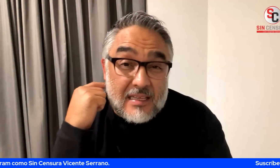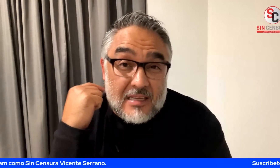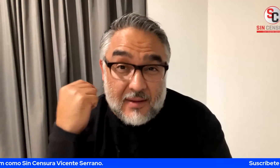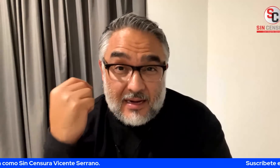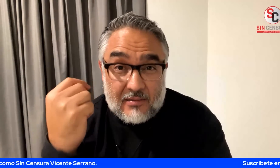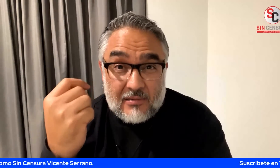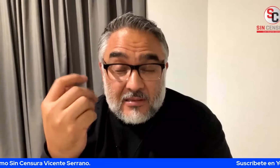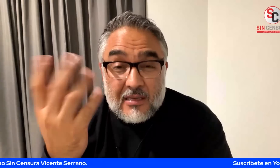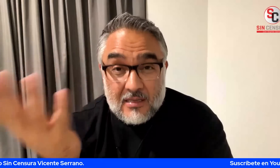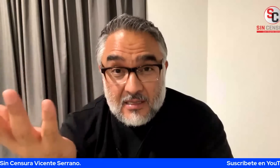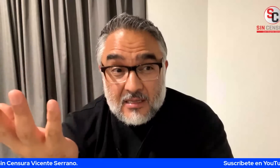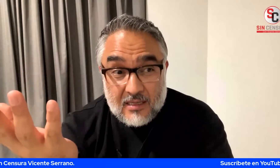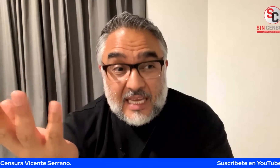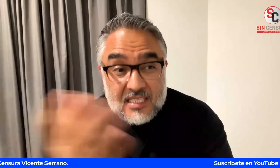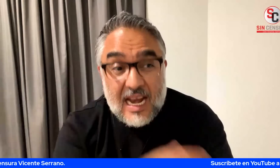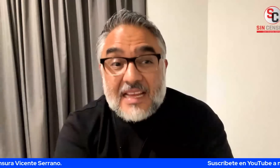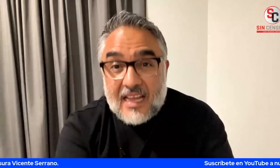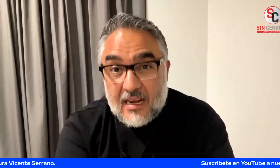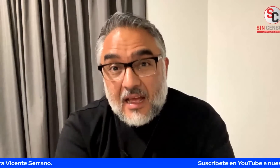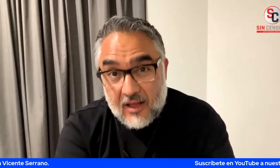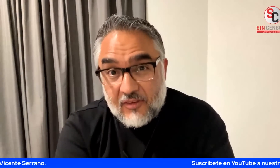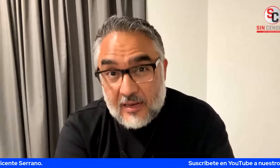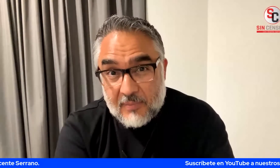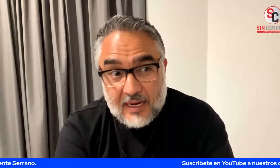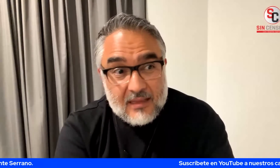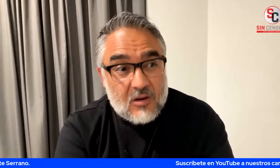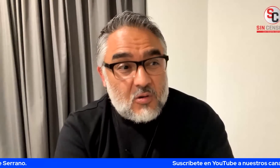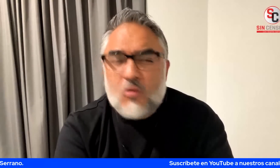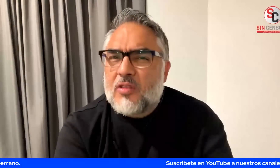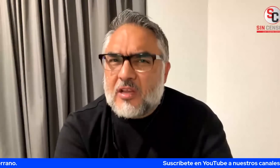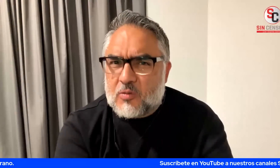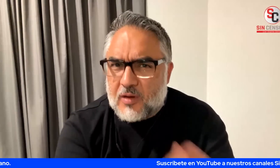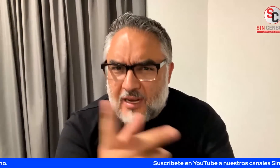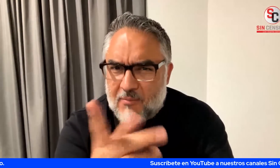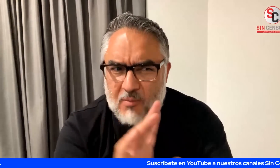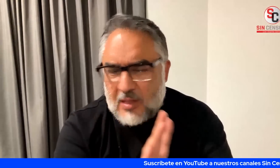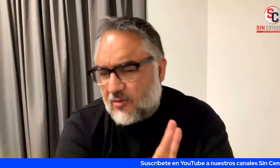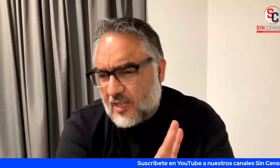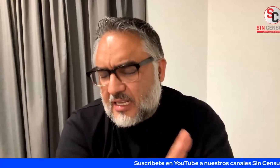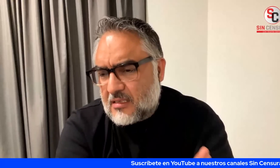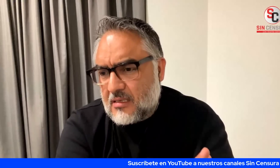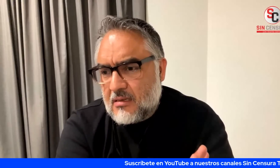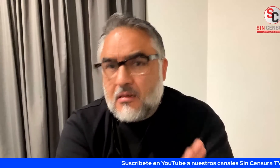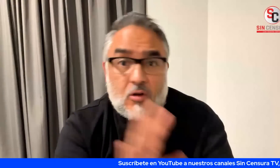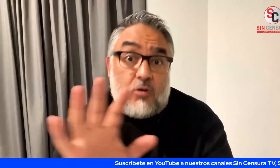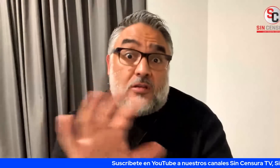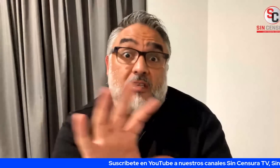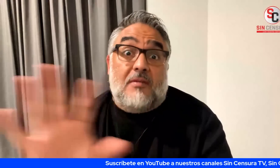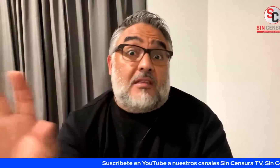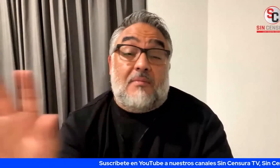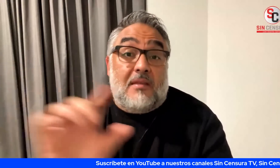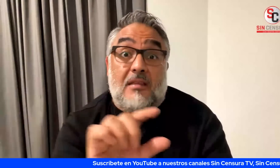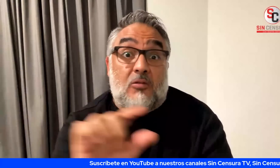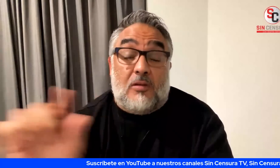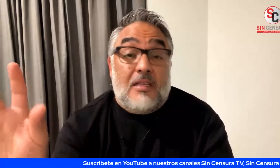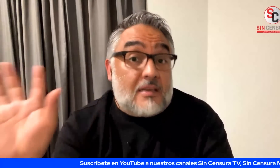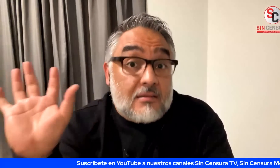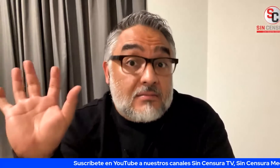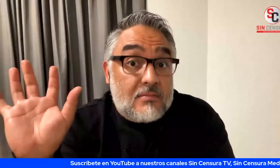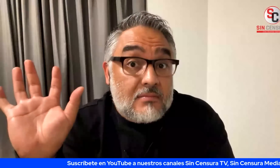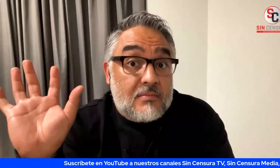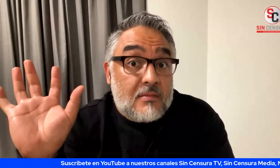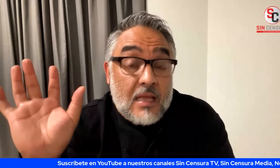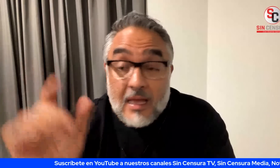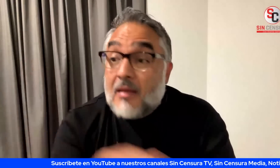con Margarita Zavala, ¿no? Que extrañan a Felipe Calderón. Uno de ellos, por ejemplo, Pedro Ferriz, lo dice abiertamente en